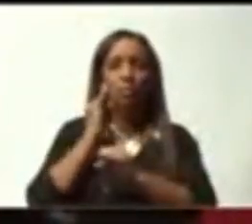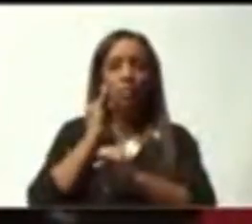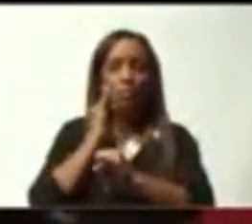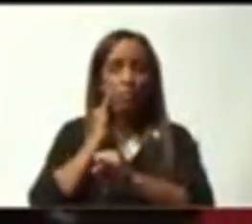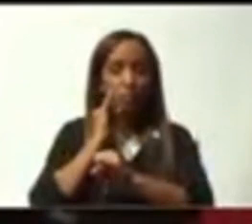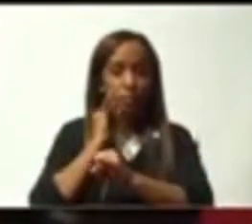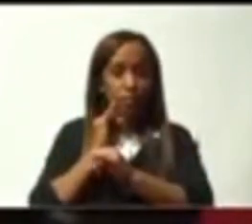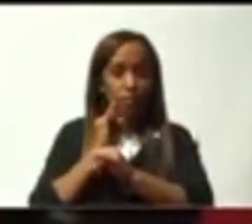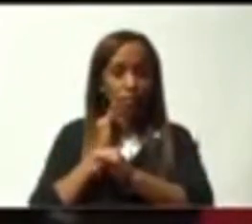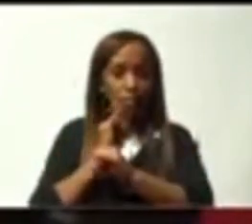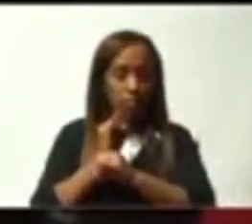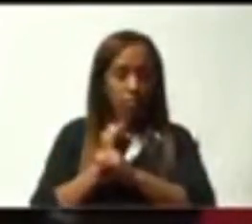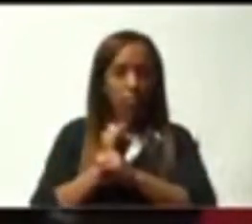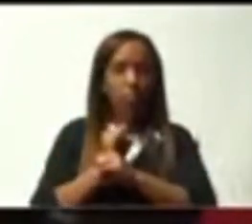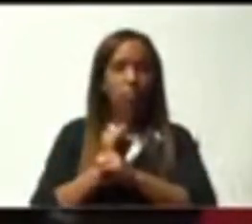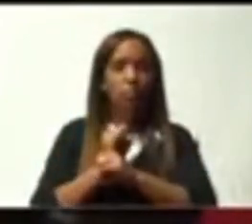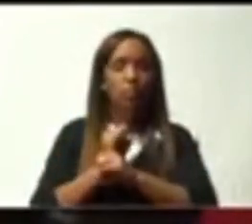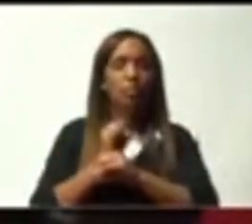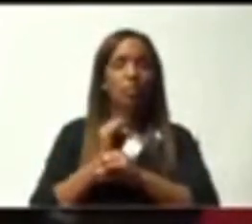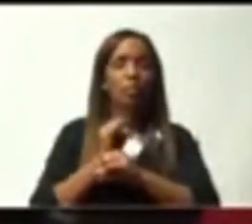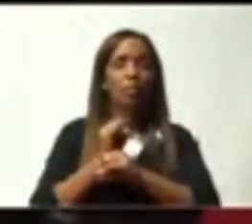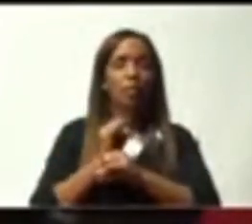estamos en el día de hoy